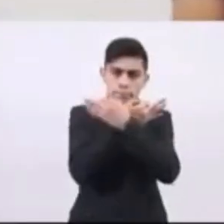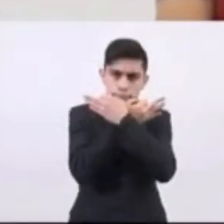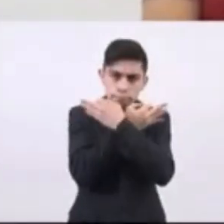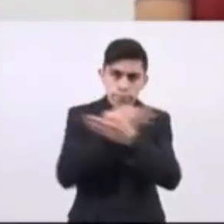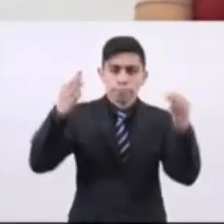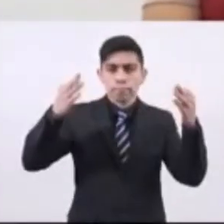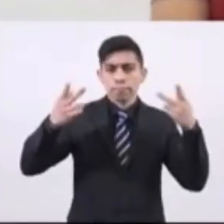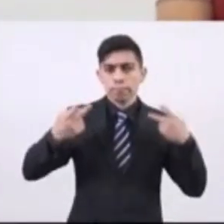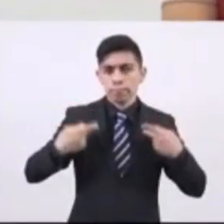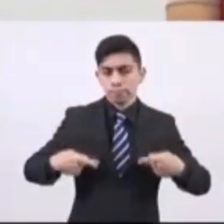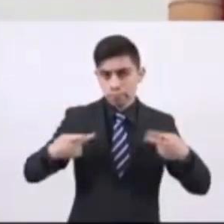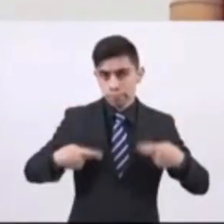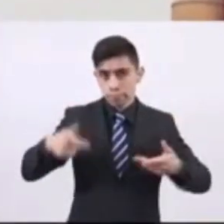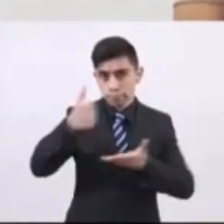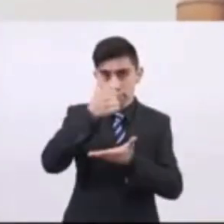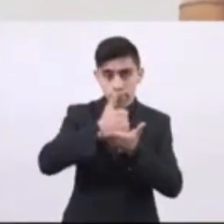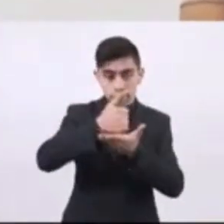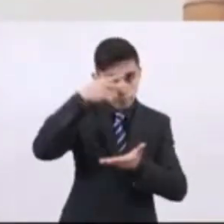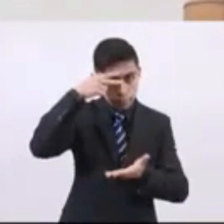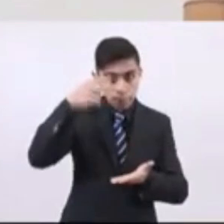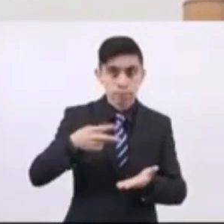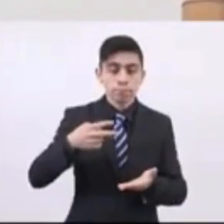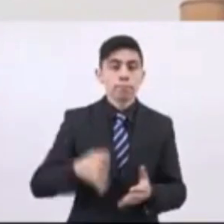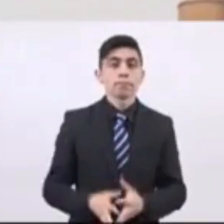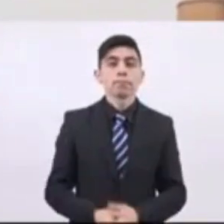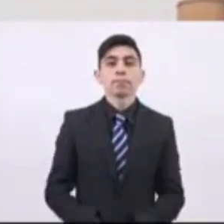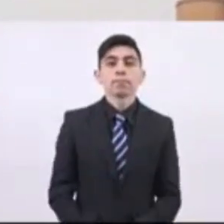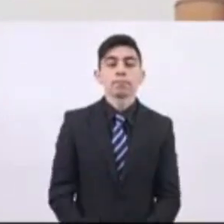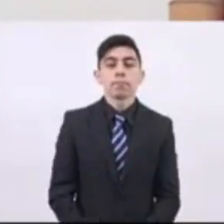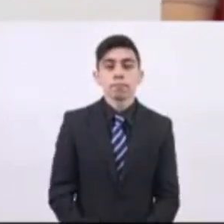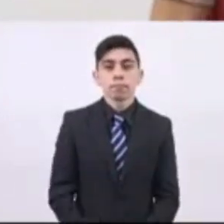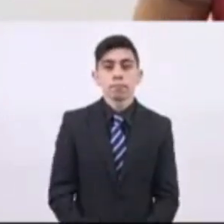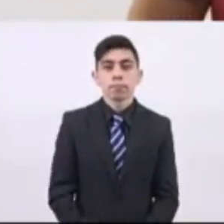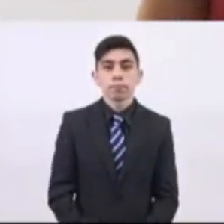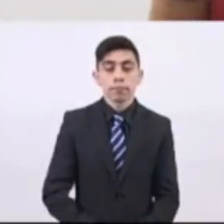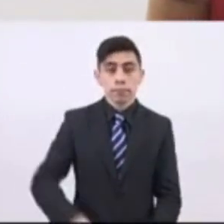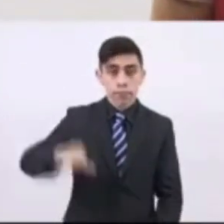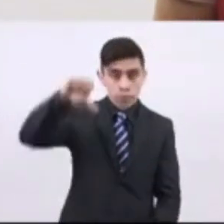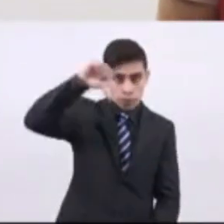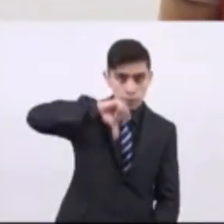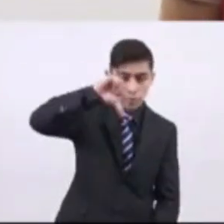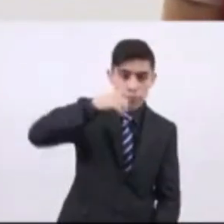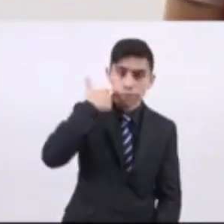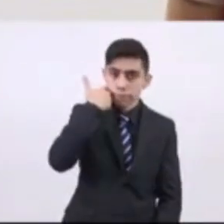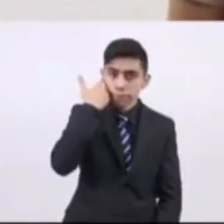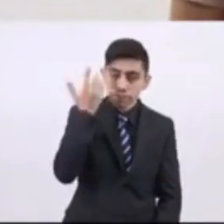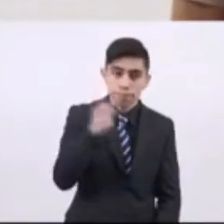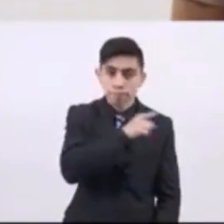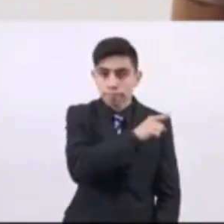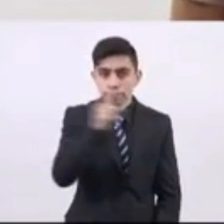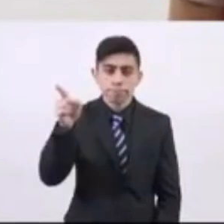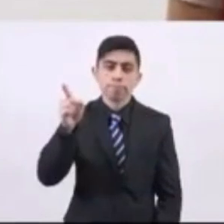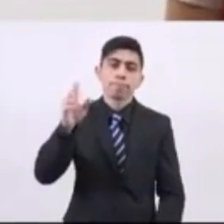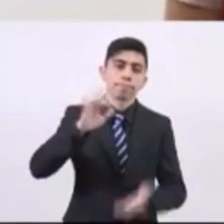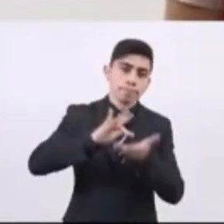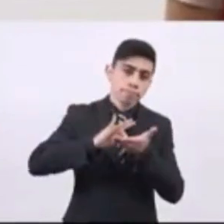Claudia Sheinbaum el día de hoy anunció el despido de la ahora exdirectora del Metro, Florencia Serranía Soto. Ahora su lugar estará